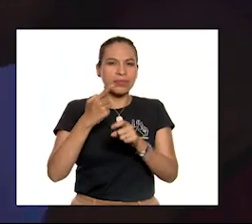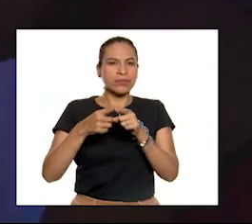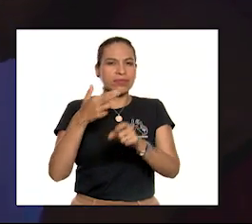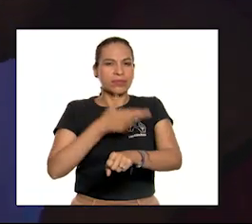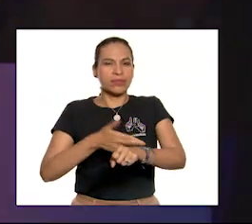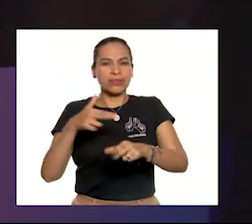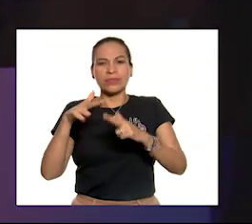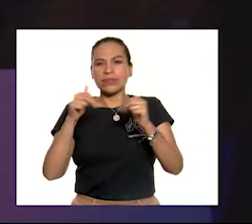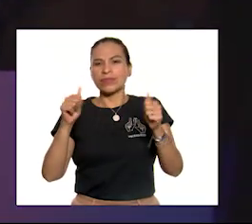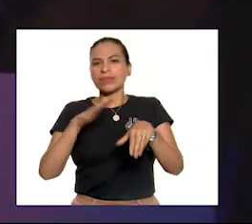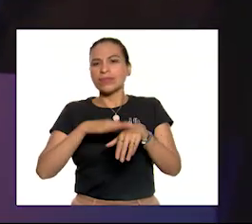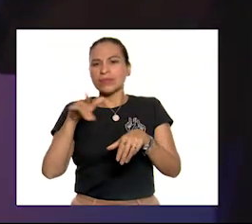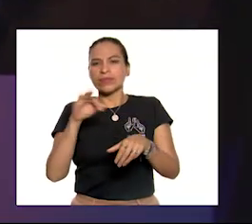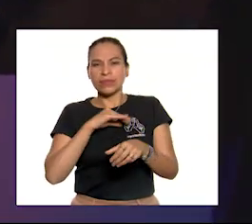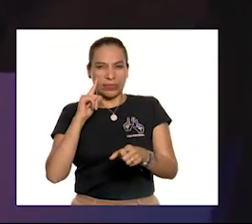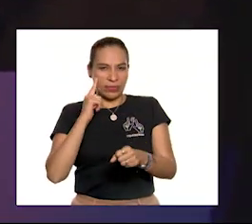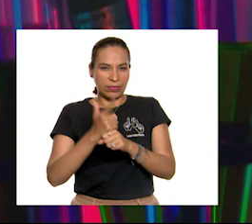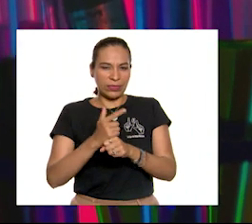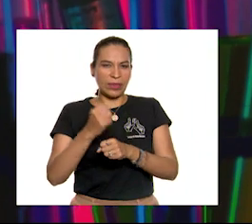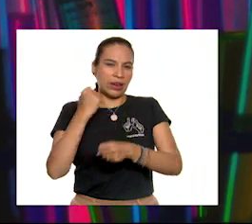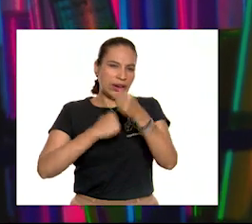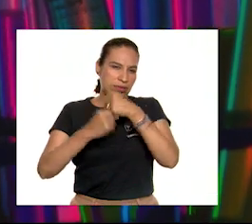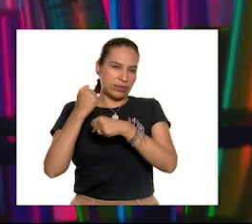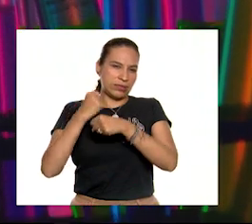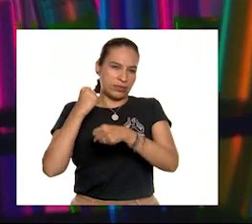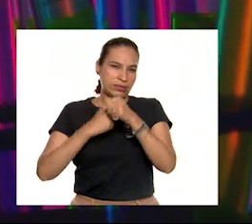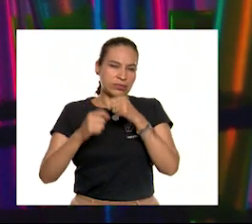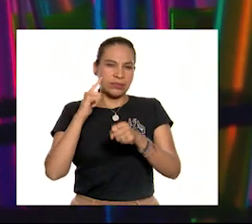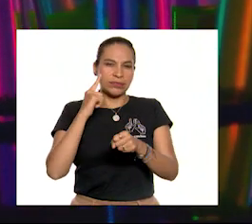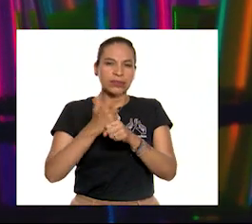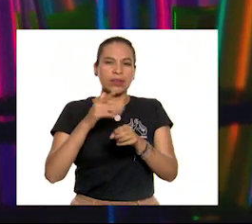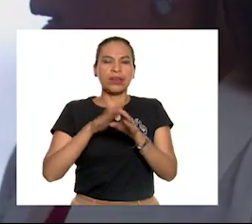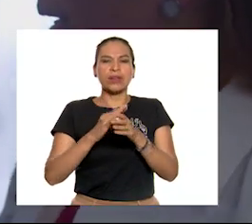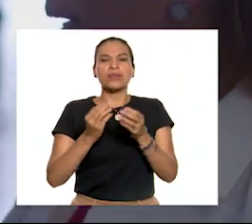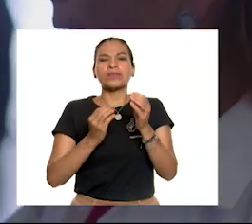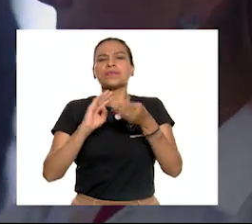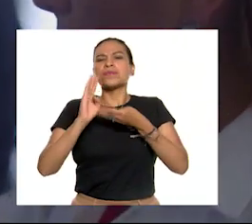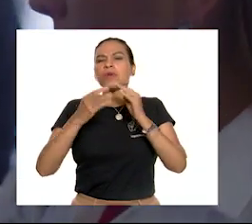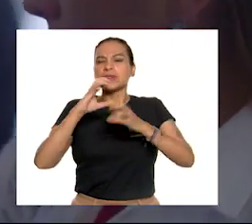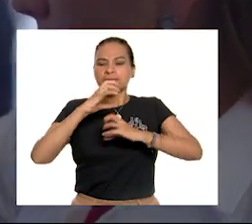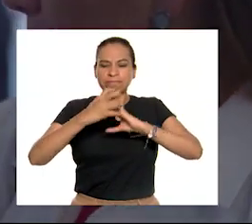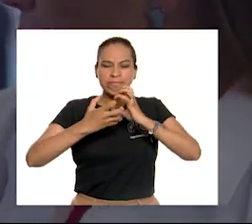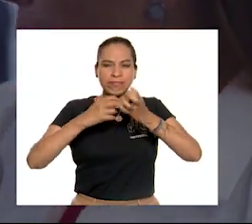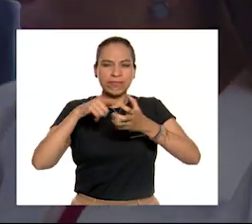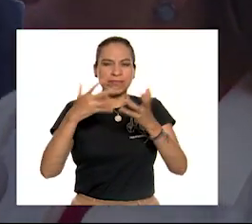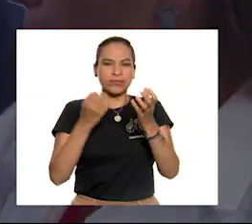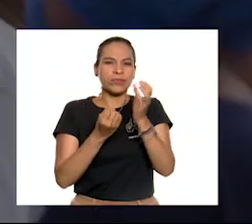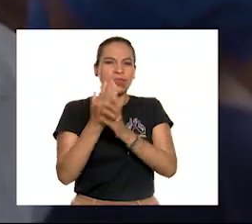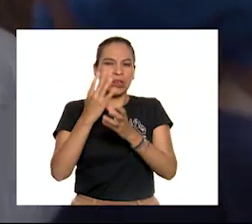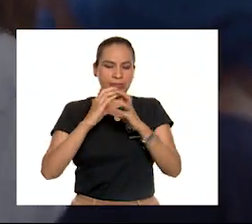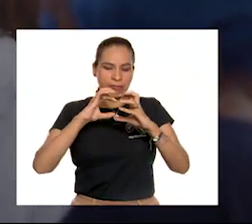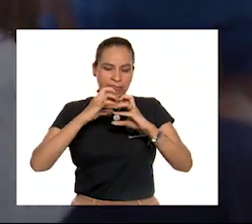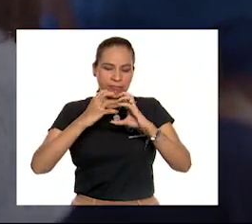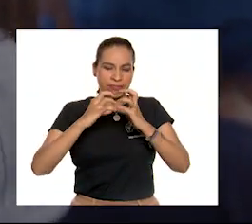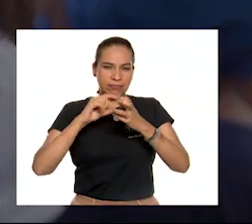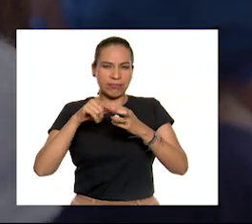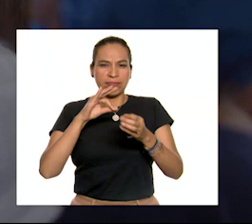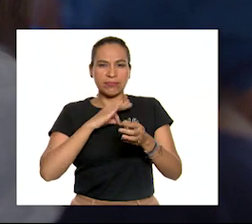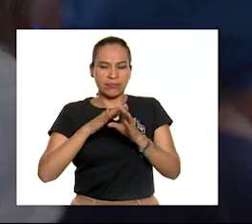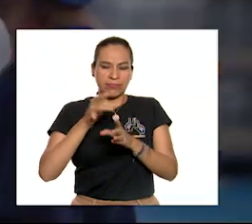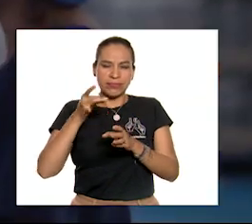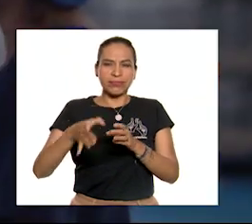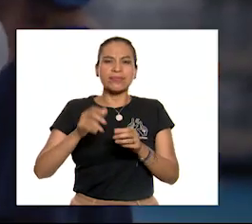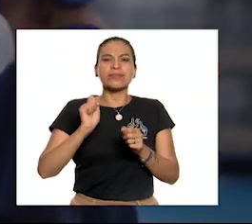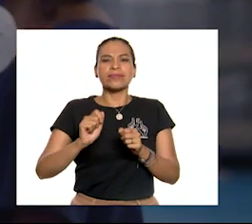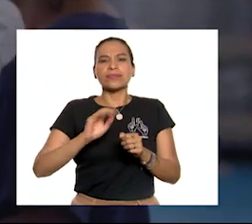que nadie más había encontrado. Hace unos años, innovamos en el mundo de la nanotecnología, creando una nueva molécula capaz de matar